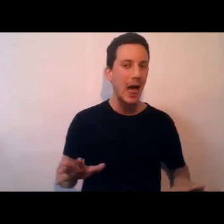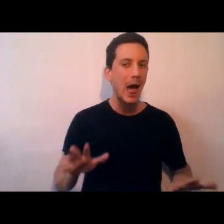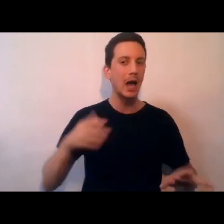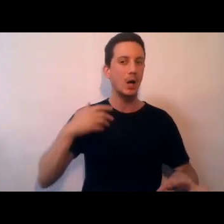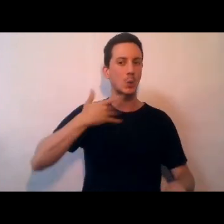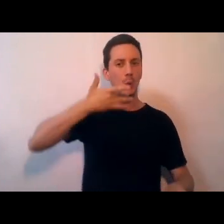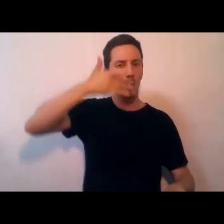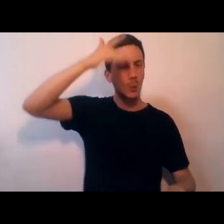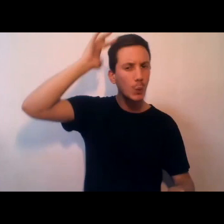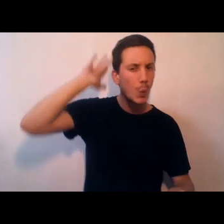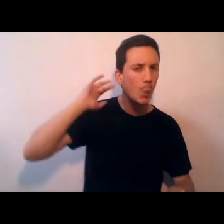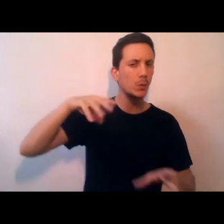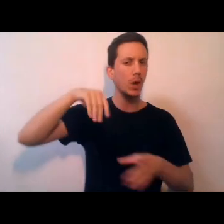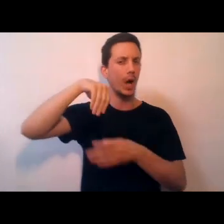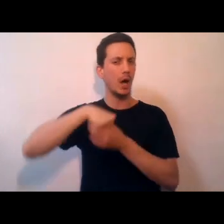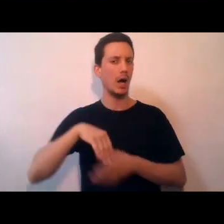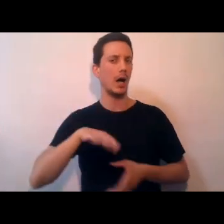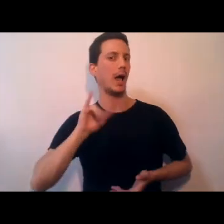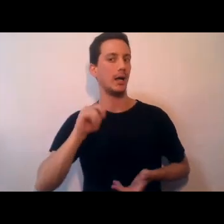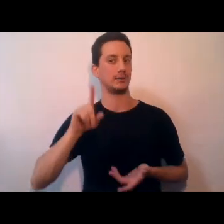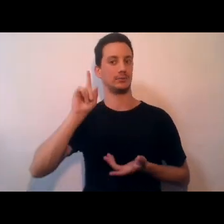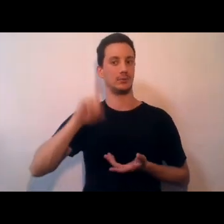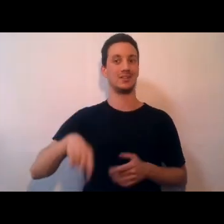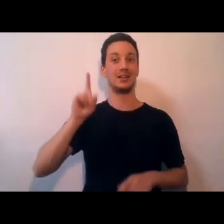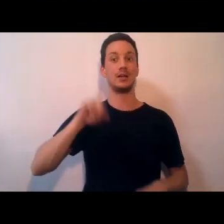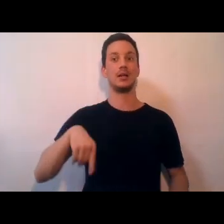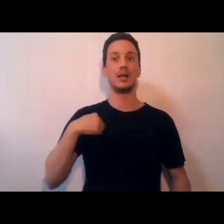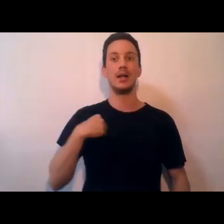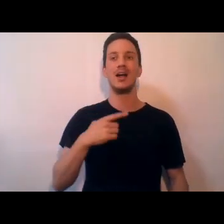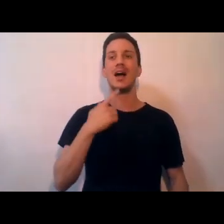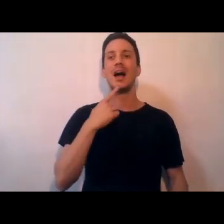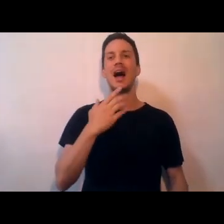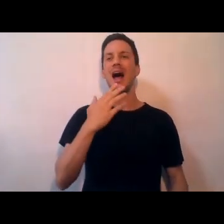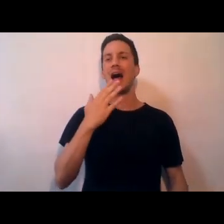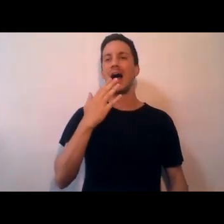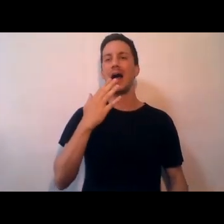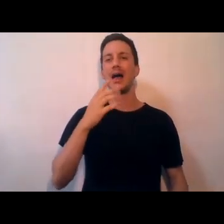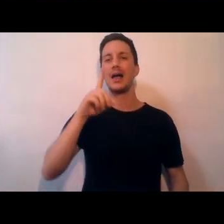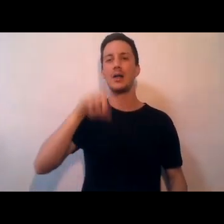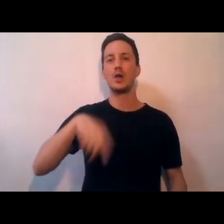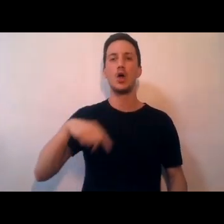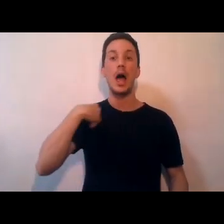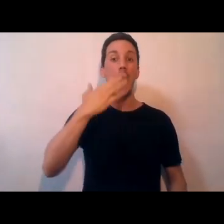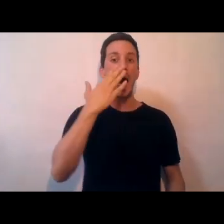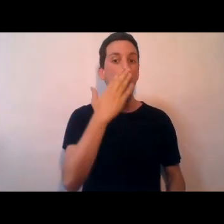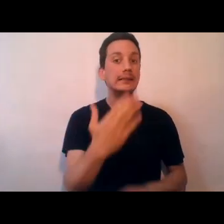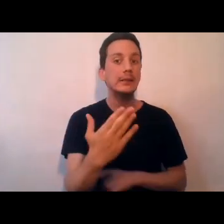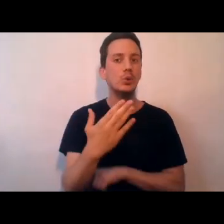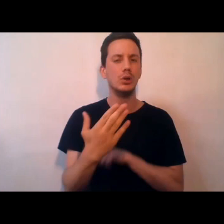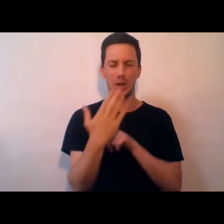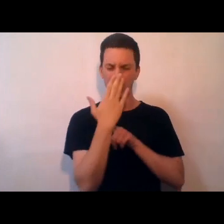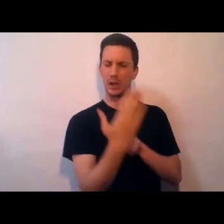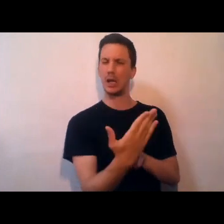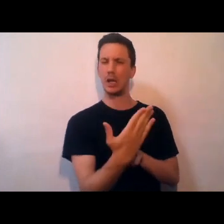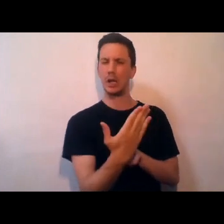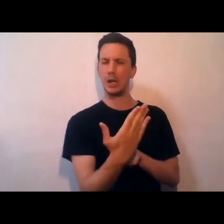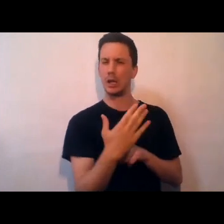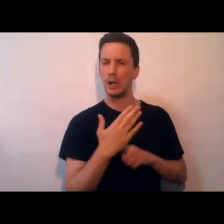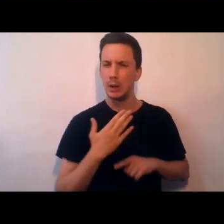pecosa, pelirroja. Y luego la actitud, ¿no? La cantidad de horas que vas a estar expuesto al